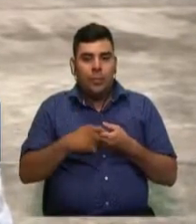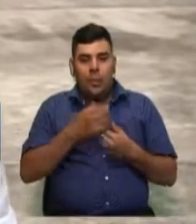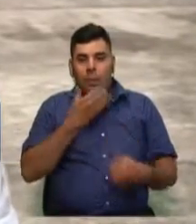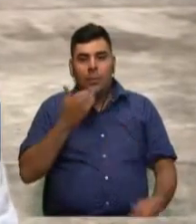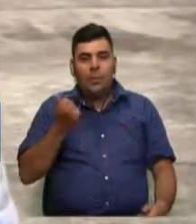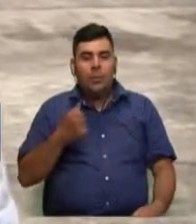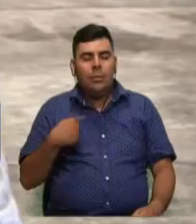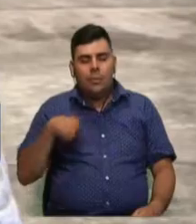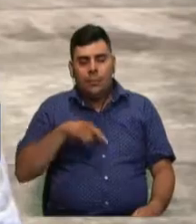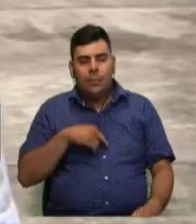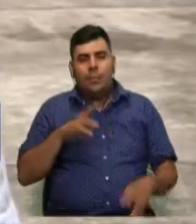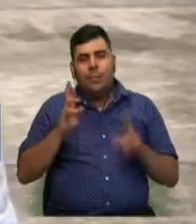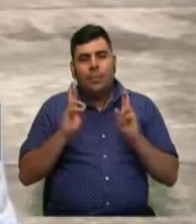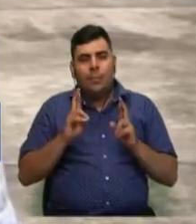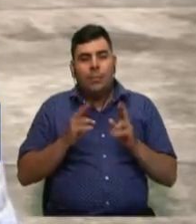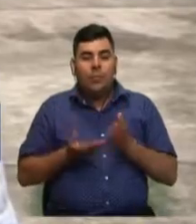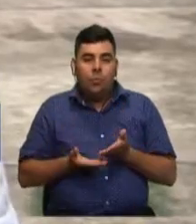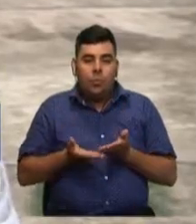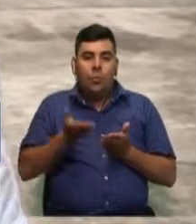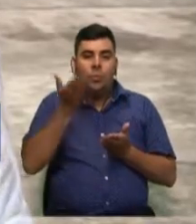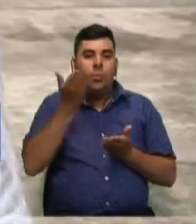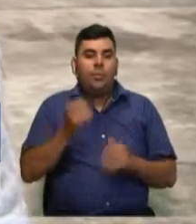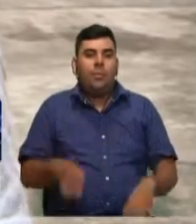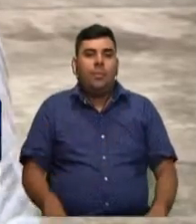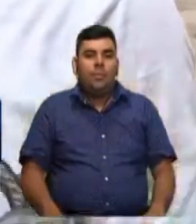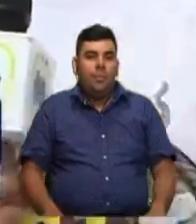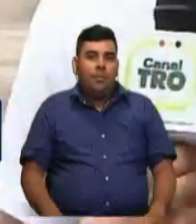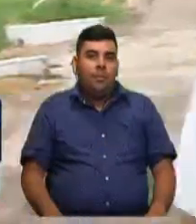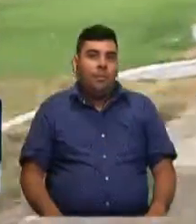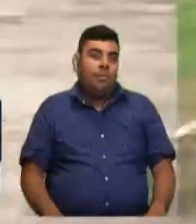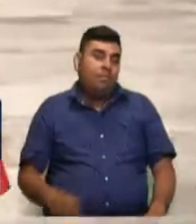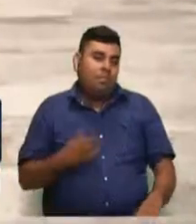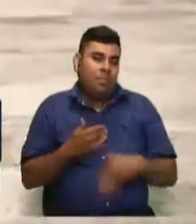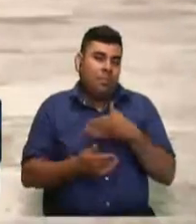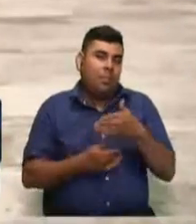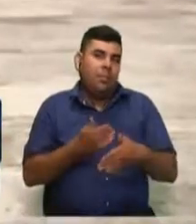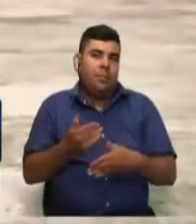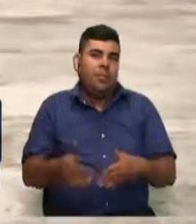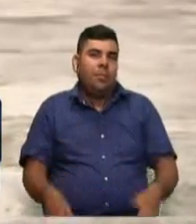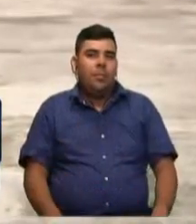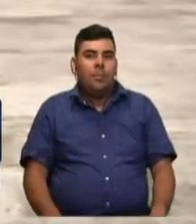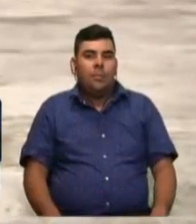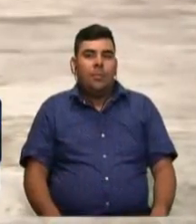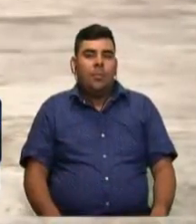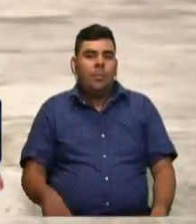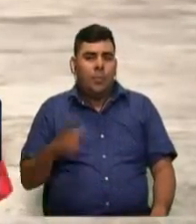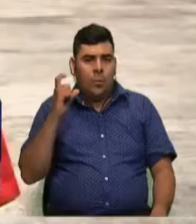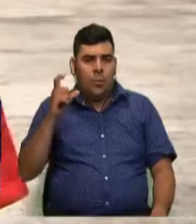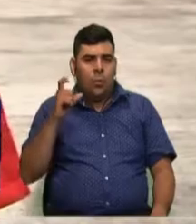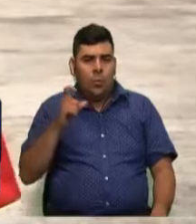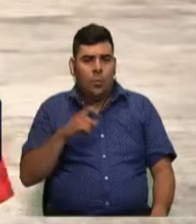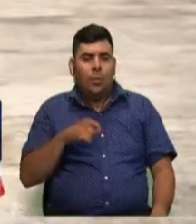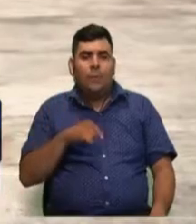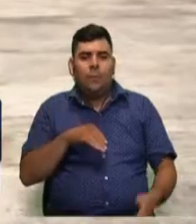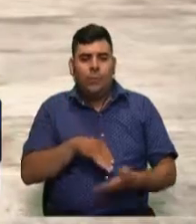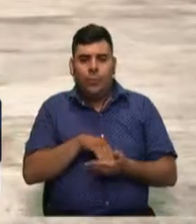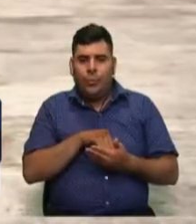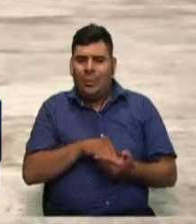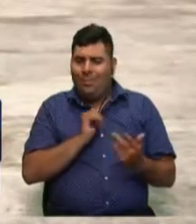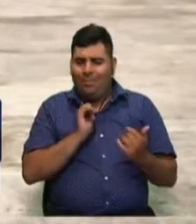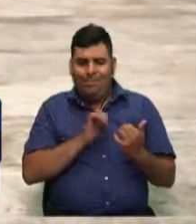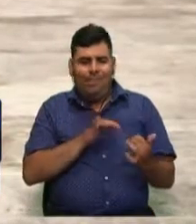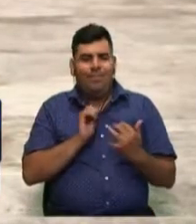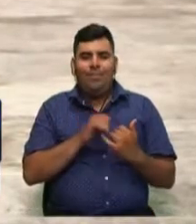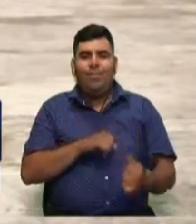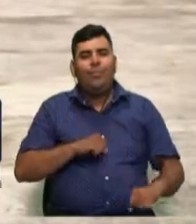esa diferencia y por qué no aumentarla pero frente va a tener un computado en cúcuta que viene en cada